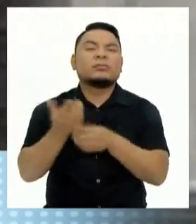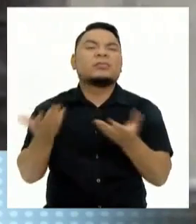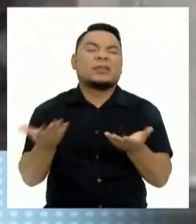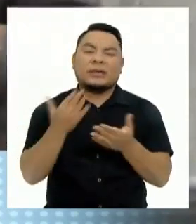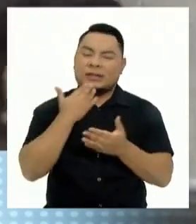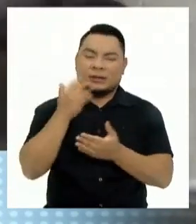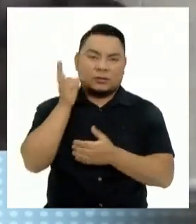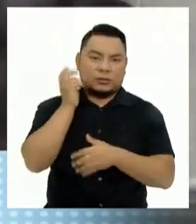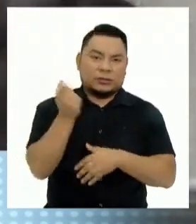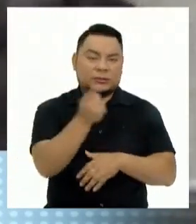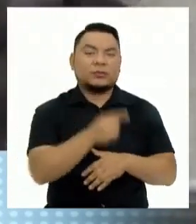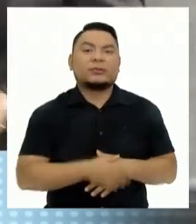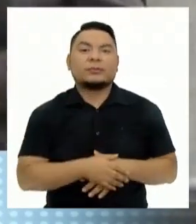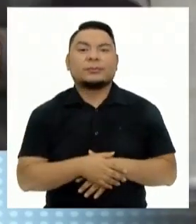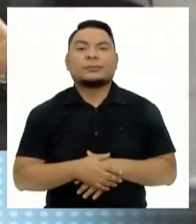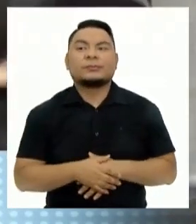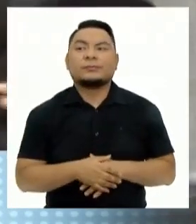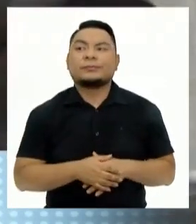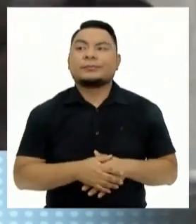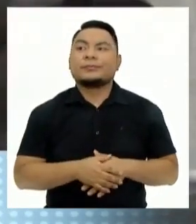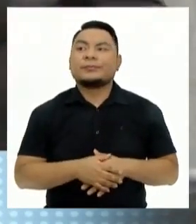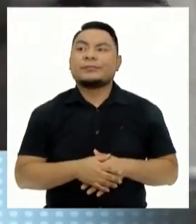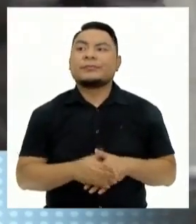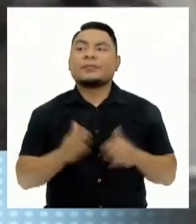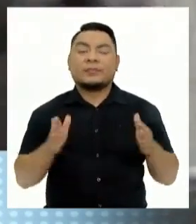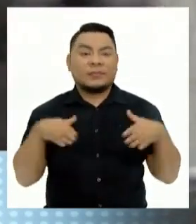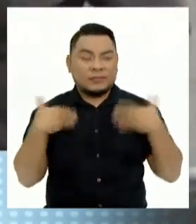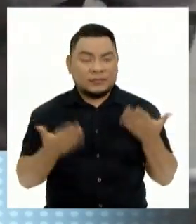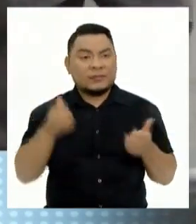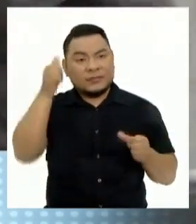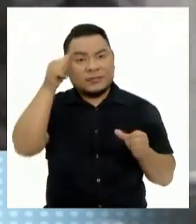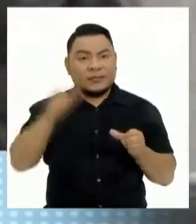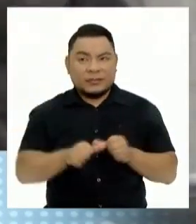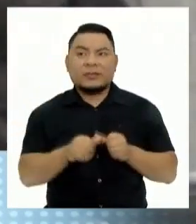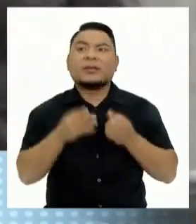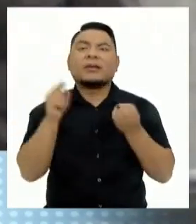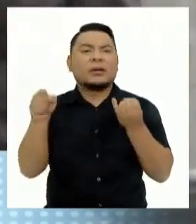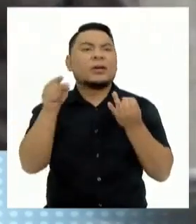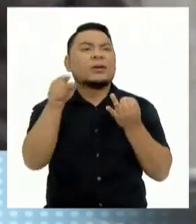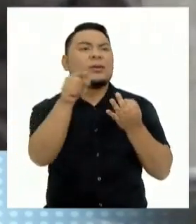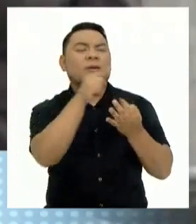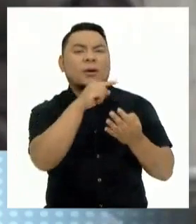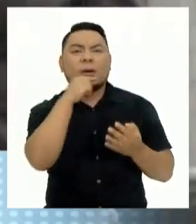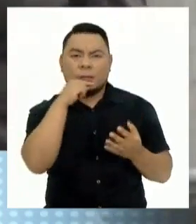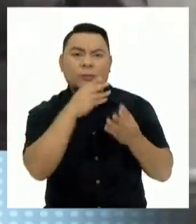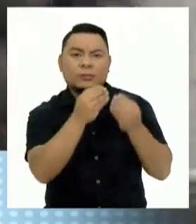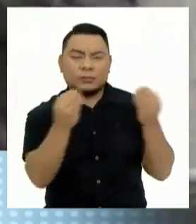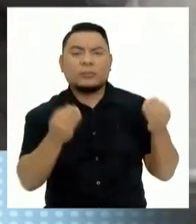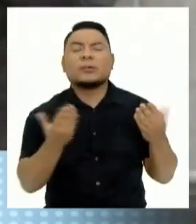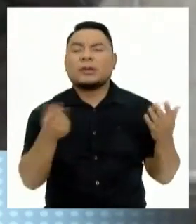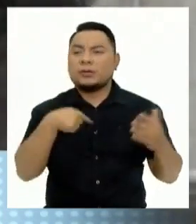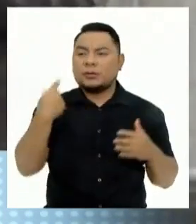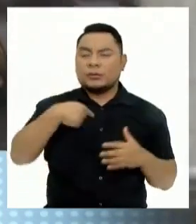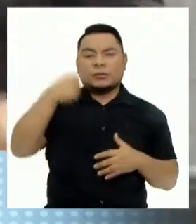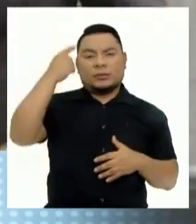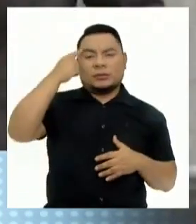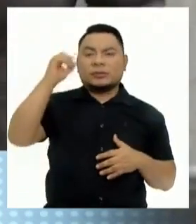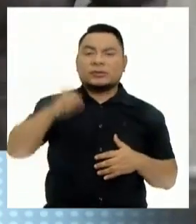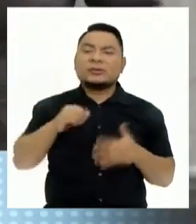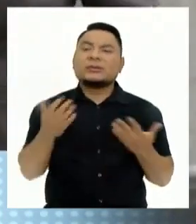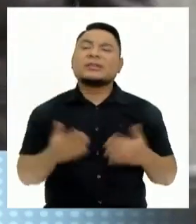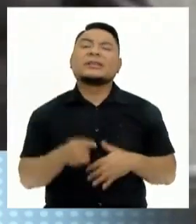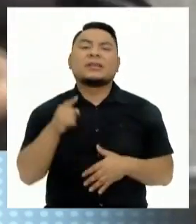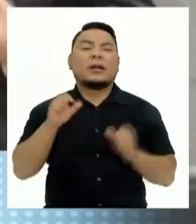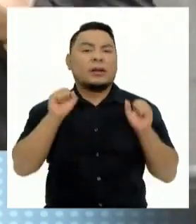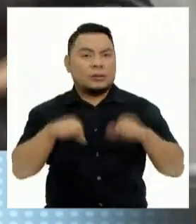Escuchemos. Y podemos recordar así a miles de otras mujeres. Entonces, nosotros vamos a tener